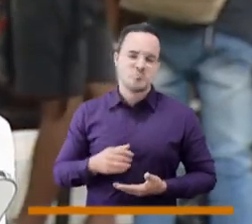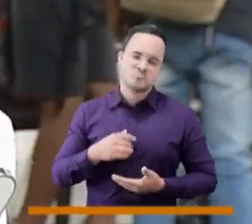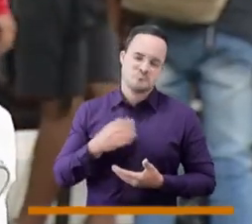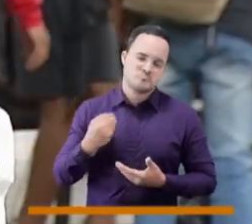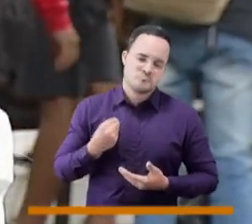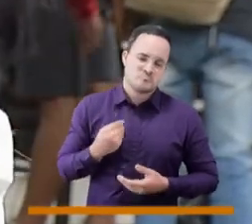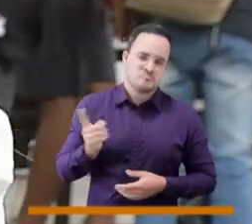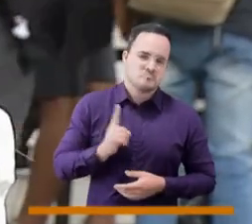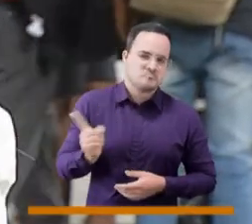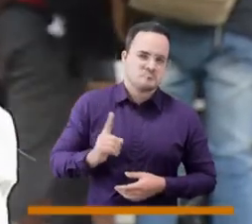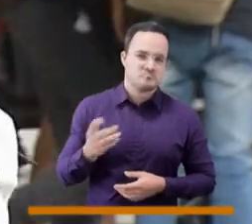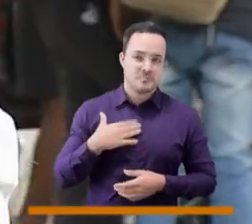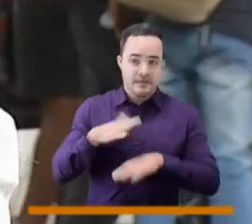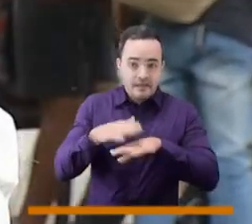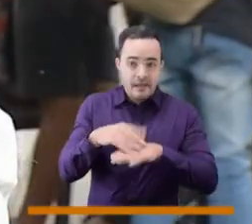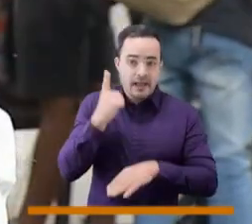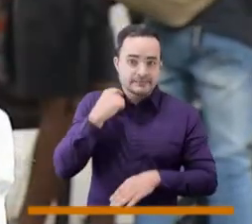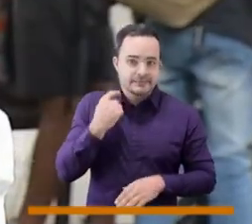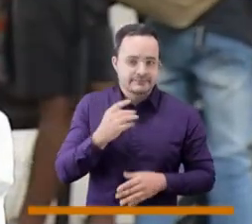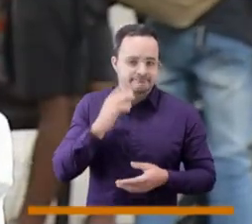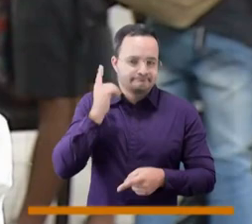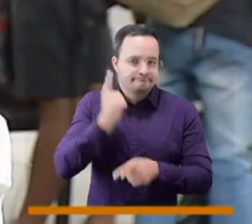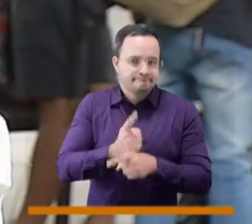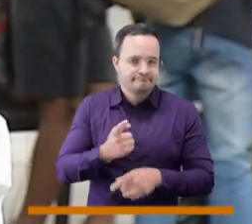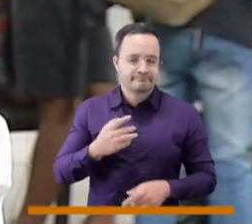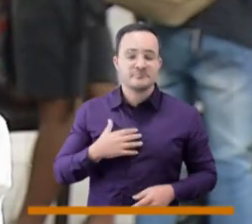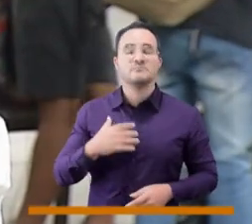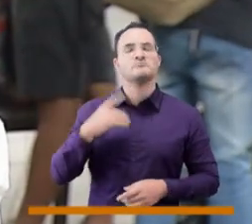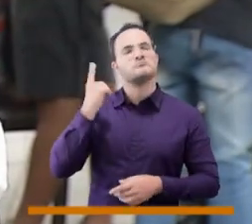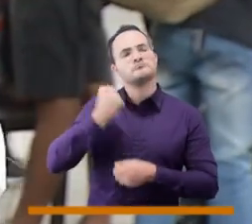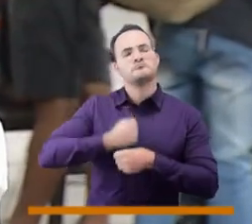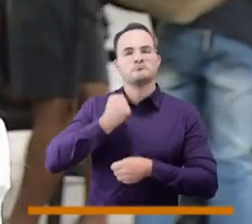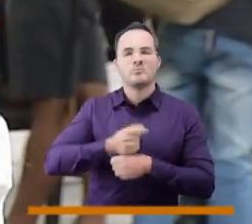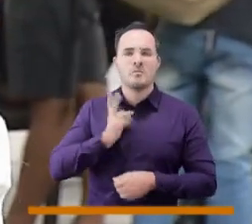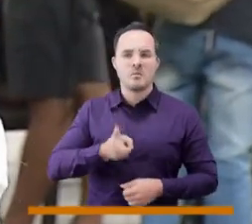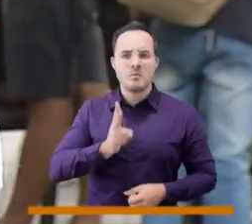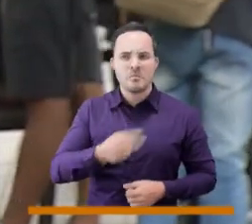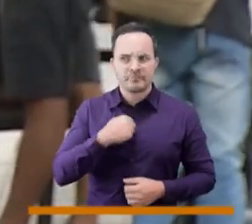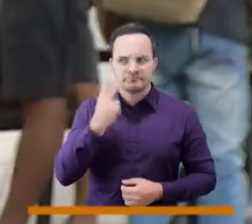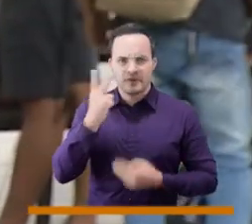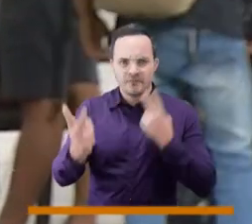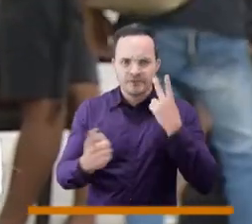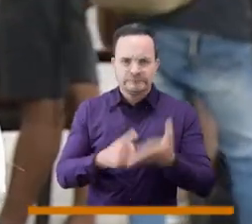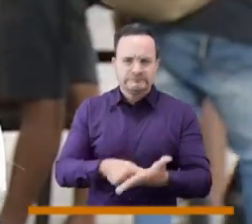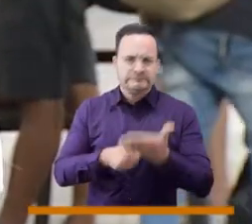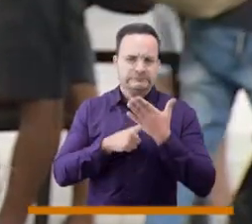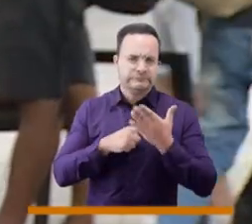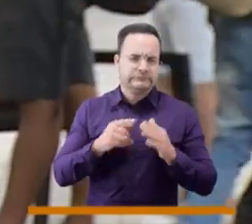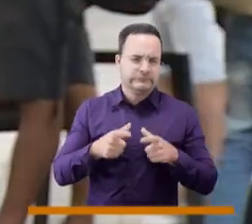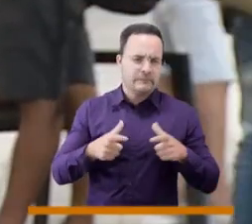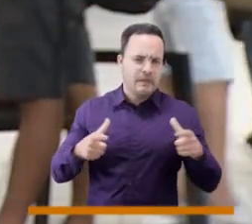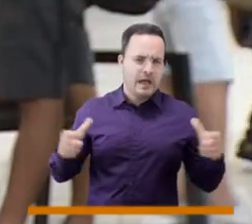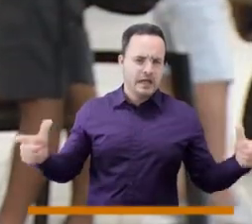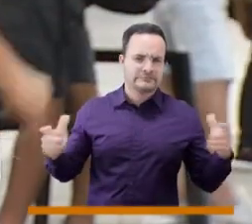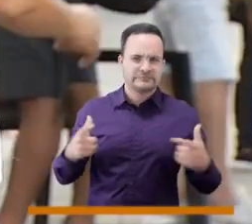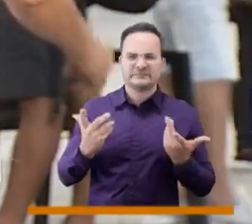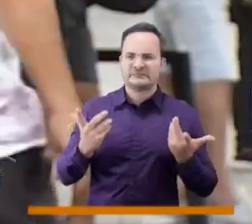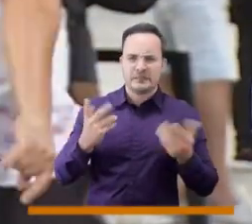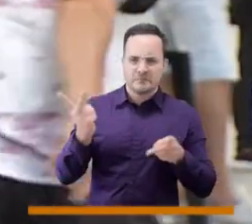@aleca0919. No viviría. Precisamente estuve en el centro ayer por trabajo y vi un aumento significativo en